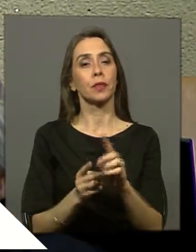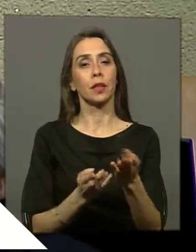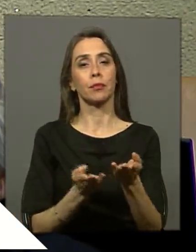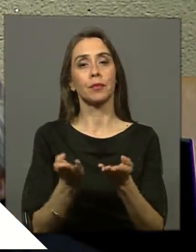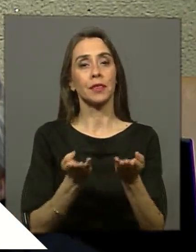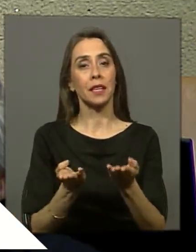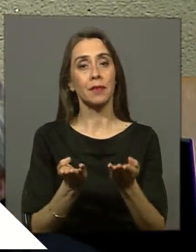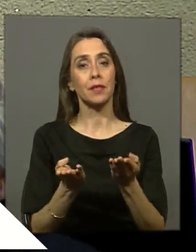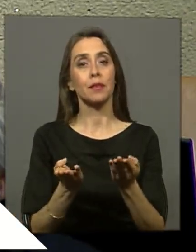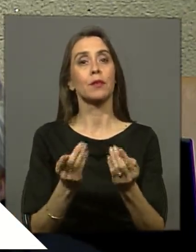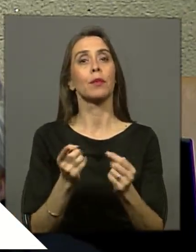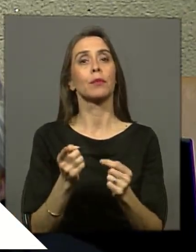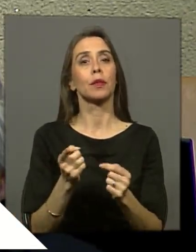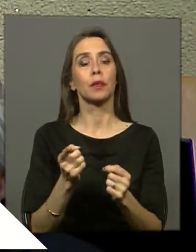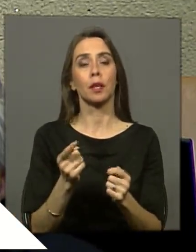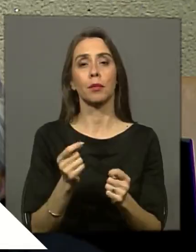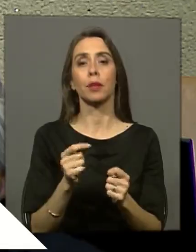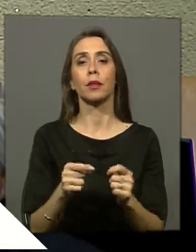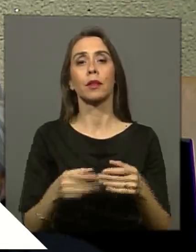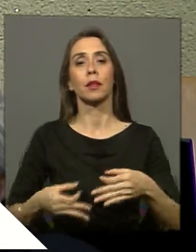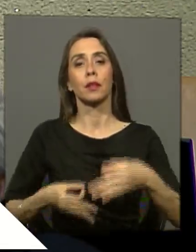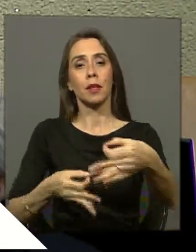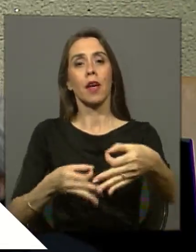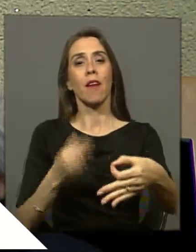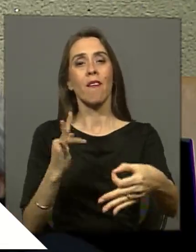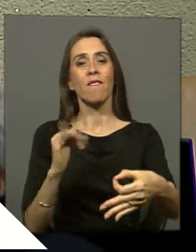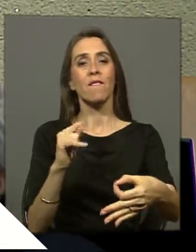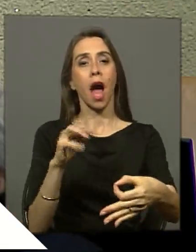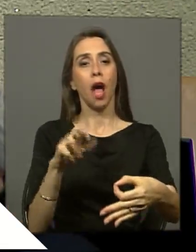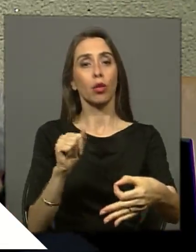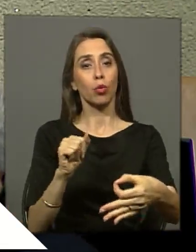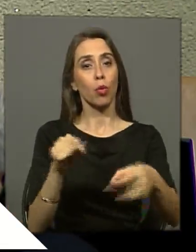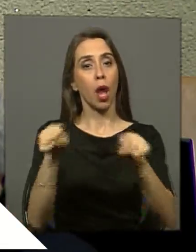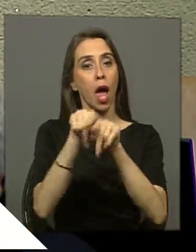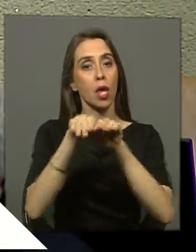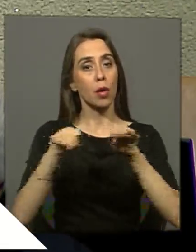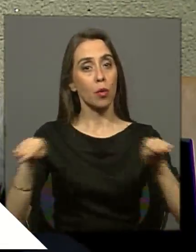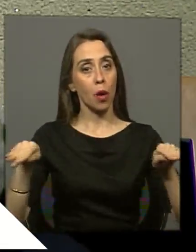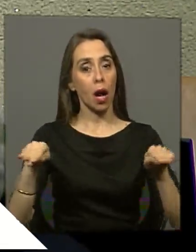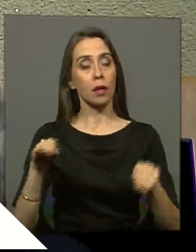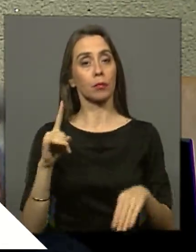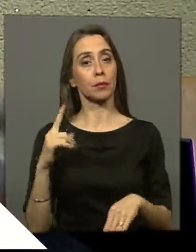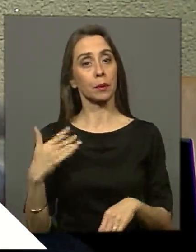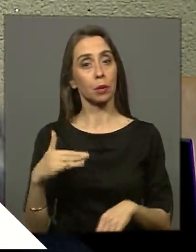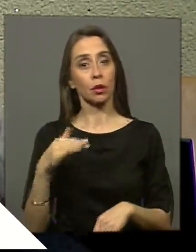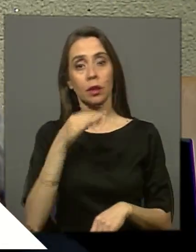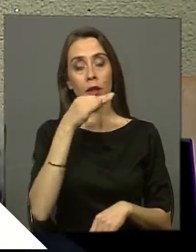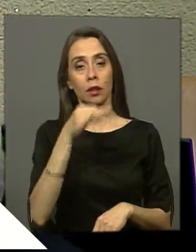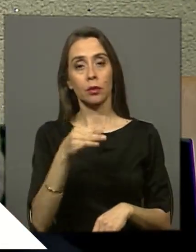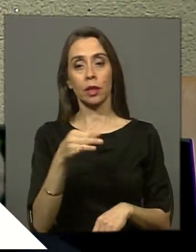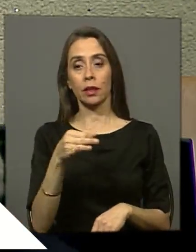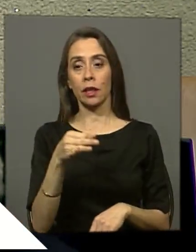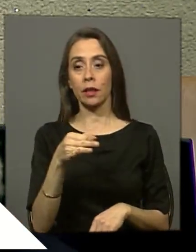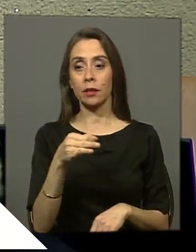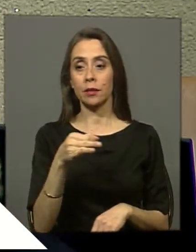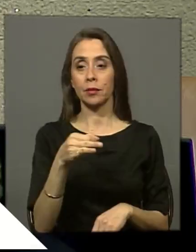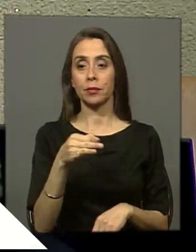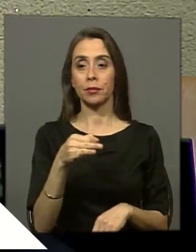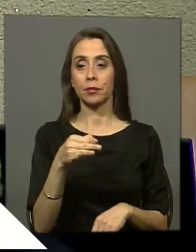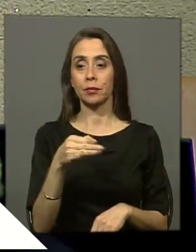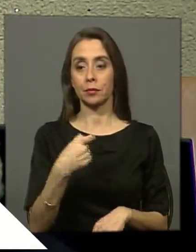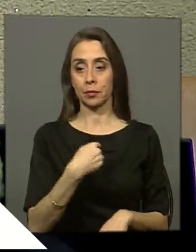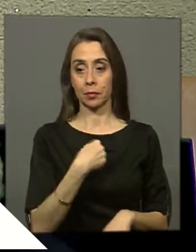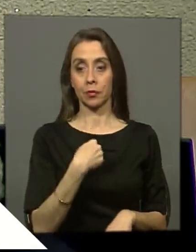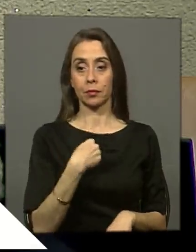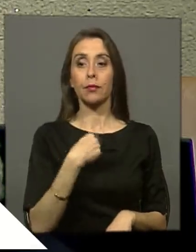perdón servicios en la emisión de facturas yo creo que es importante recalcar y por lo menos en lo que a mi me concierne